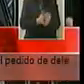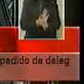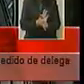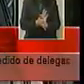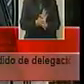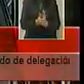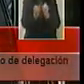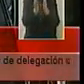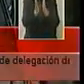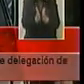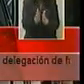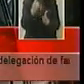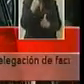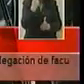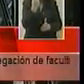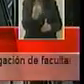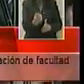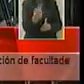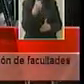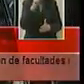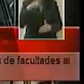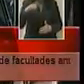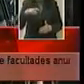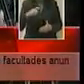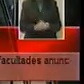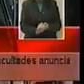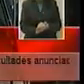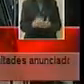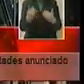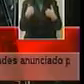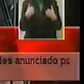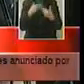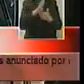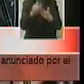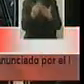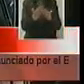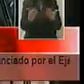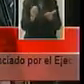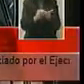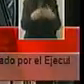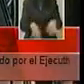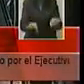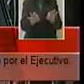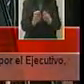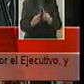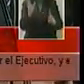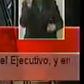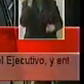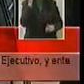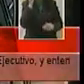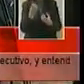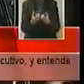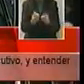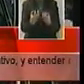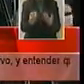eso radica de que reiteramos que se requiere y se necesita tener pues todo un instrumento importante, pero escuchando a